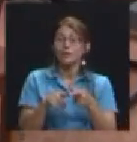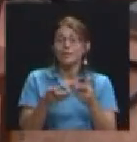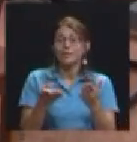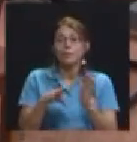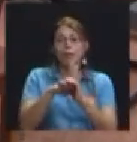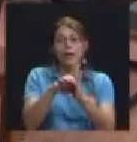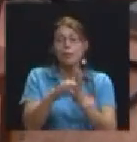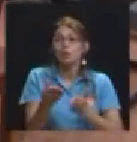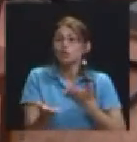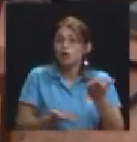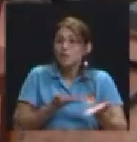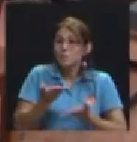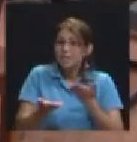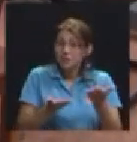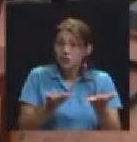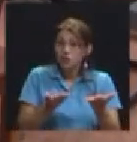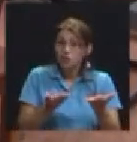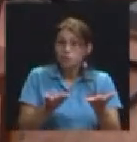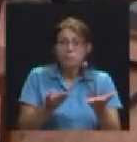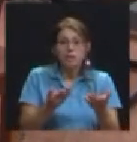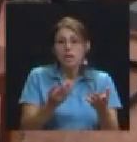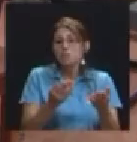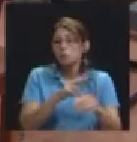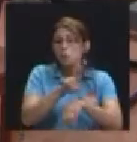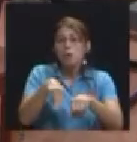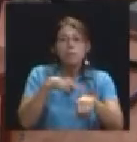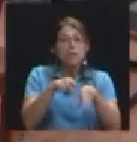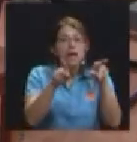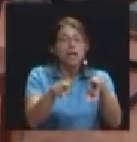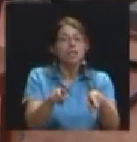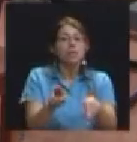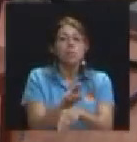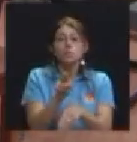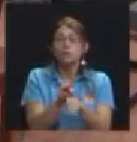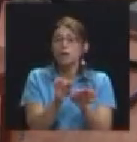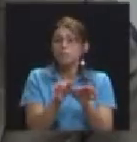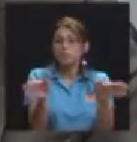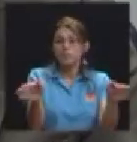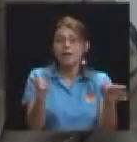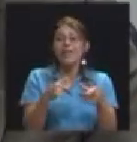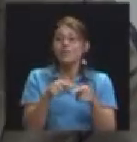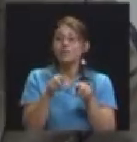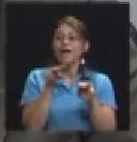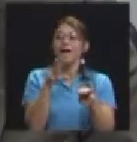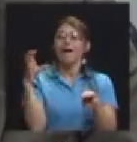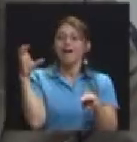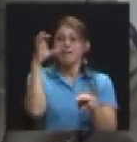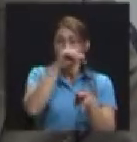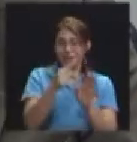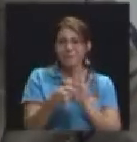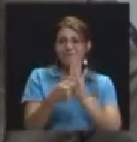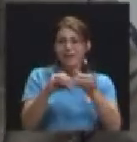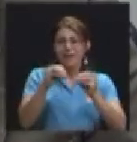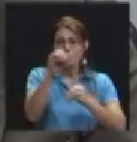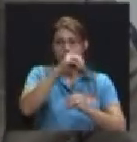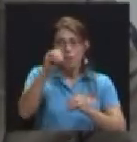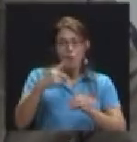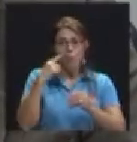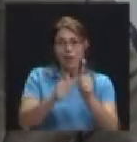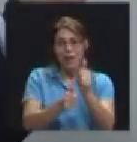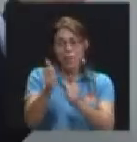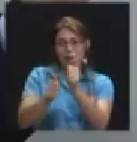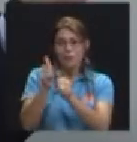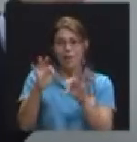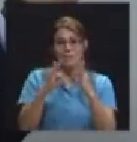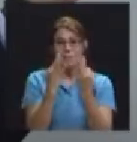consumo general empiezan a, como decimos nosotros, a pesar más porque son consumidos por la mayoría, entonces se reflejan en el promedio. Claro, unos se